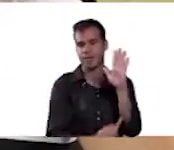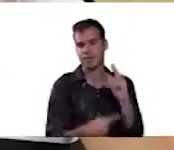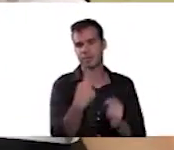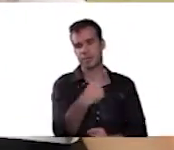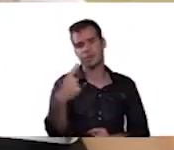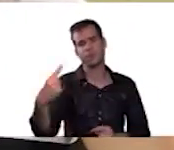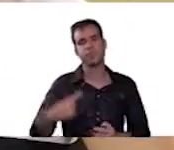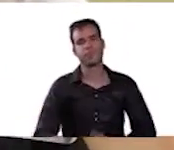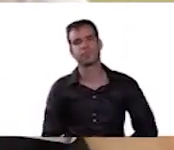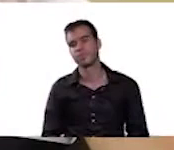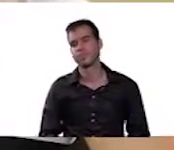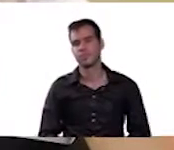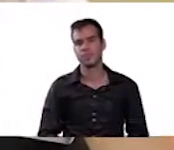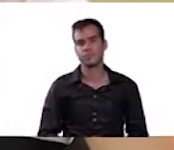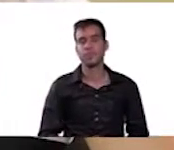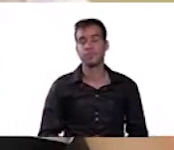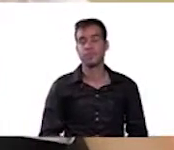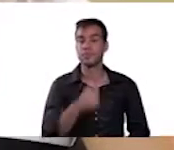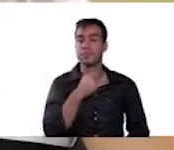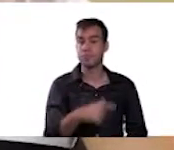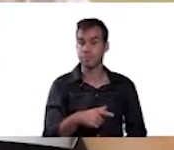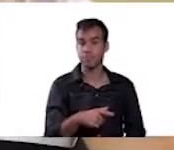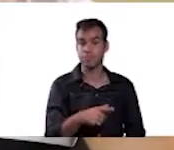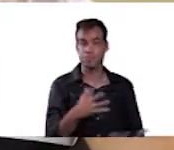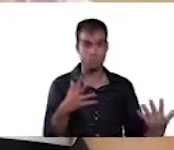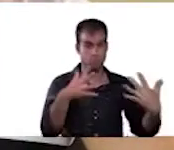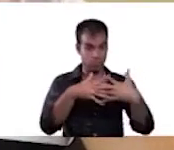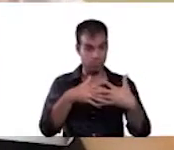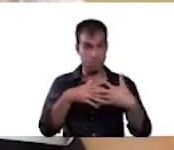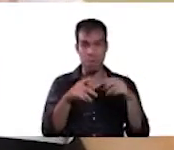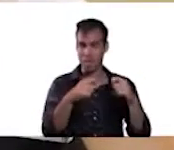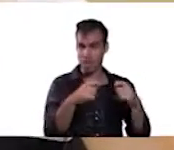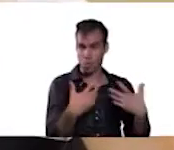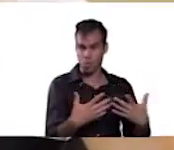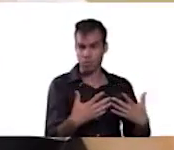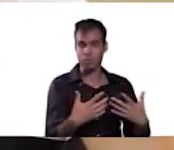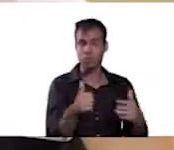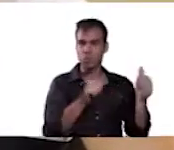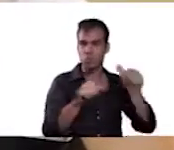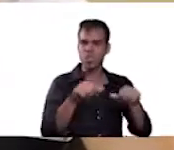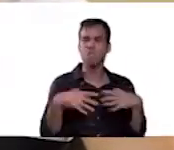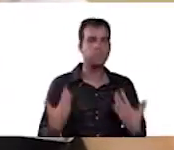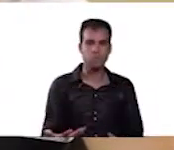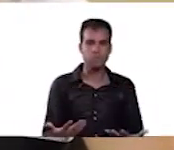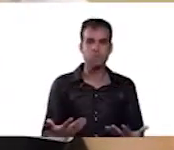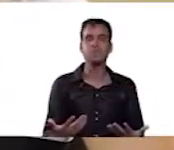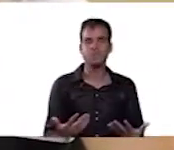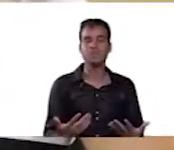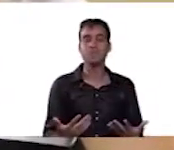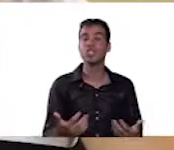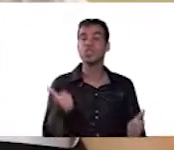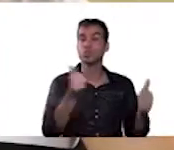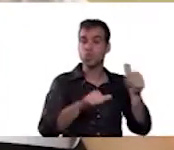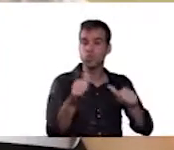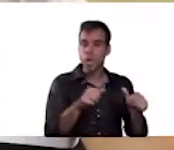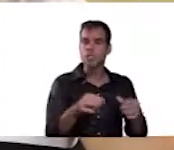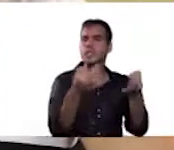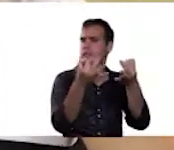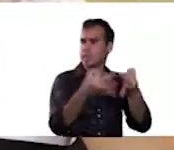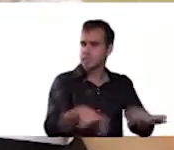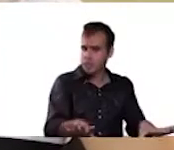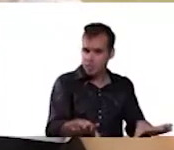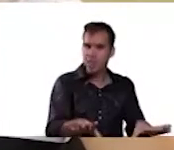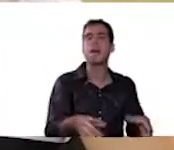de esto. Por ejemplo, el enlace metálico. ¿Qué tipo de sustancias la presentan? Las sustancias